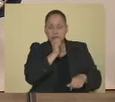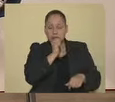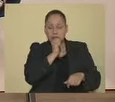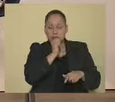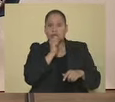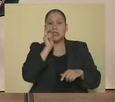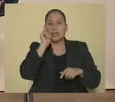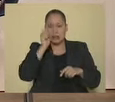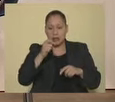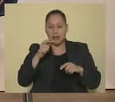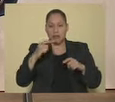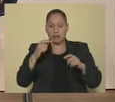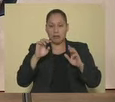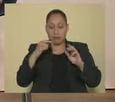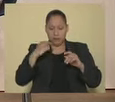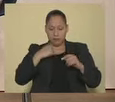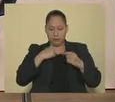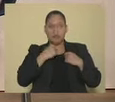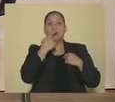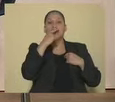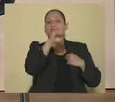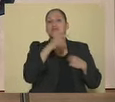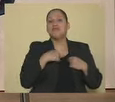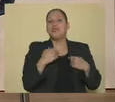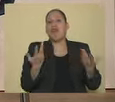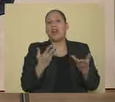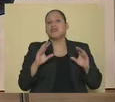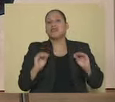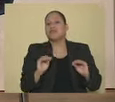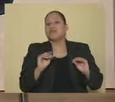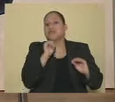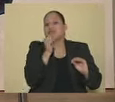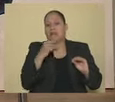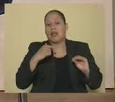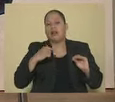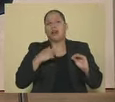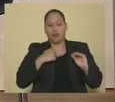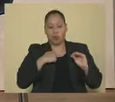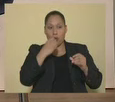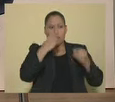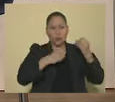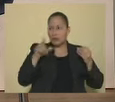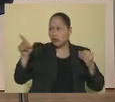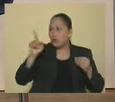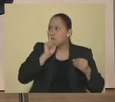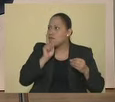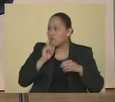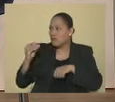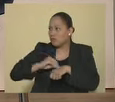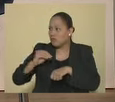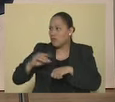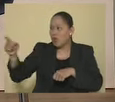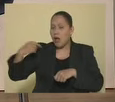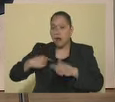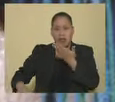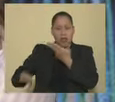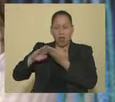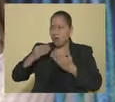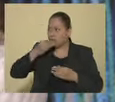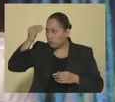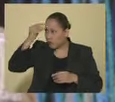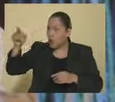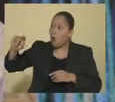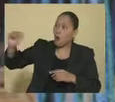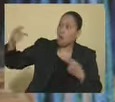la acción para demandarlo no hace nada. Si yo estoy en un juicio y tú me estás demandando falsamente o presentas